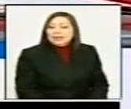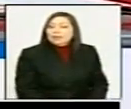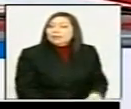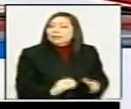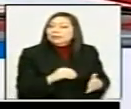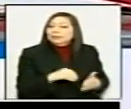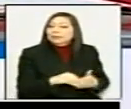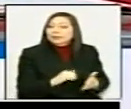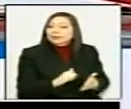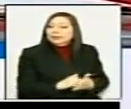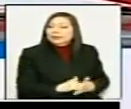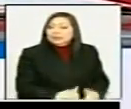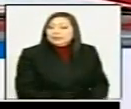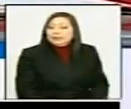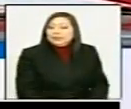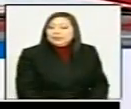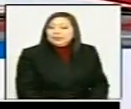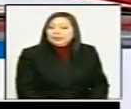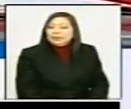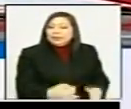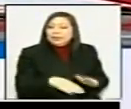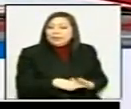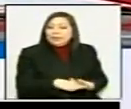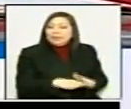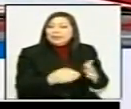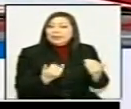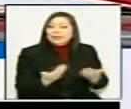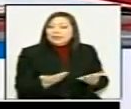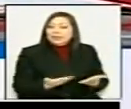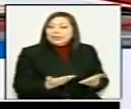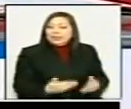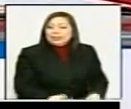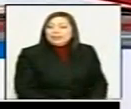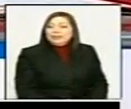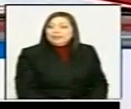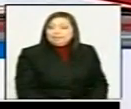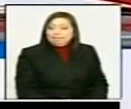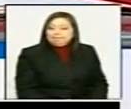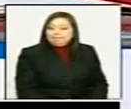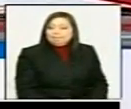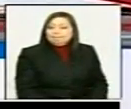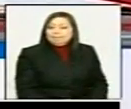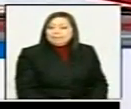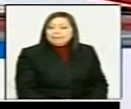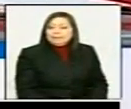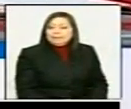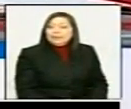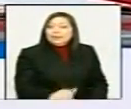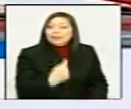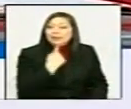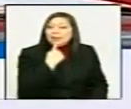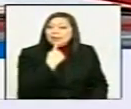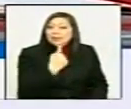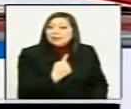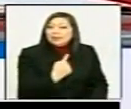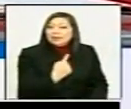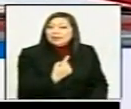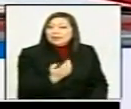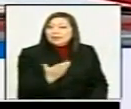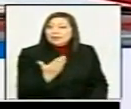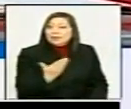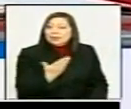nombrado es dentro de ese estricto marco. Se dice, Vía